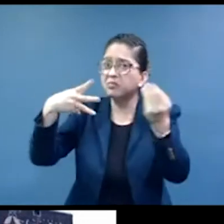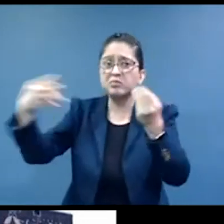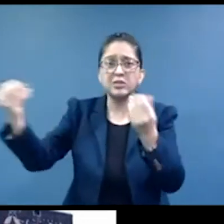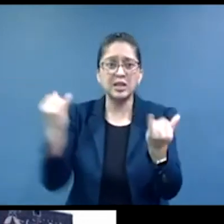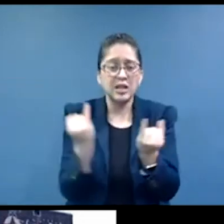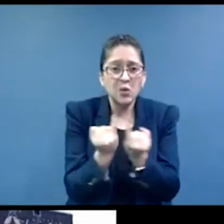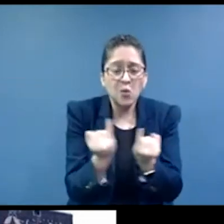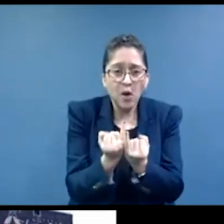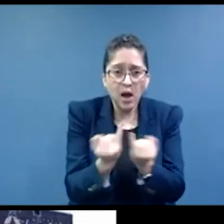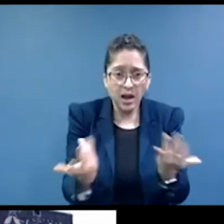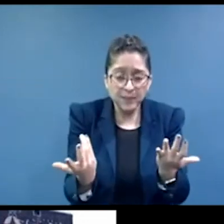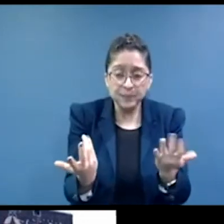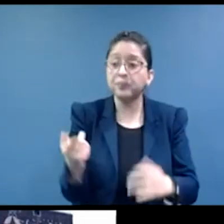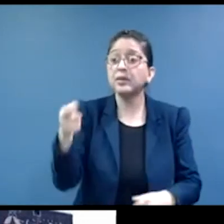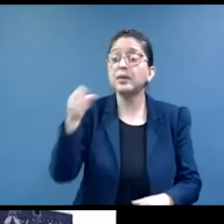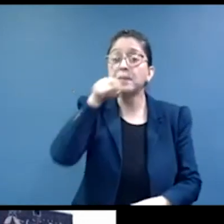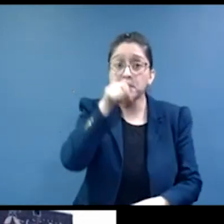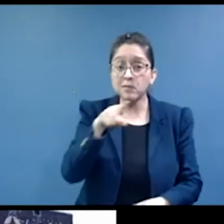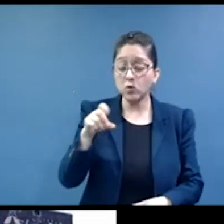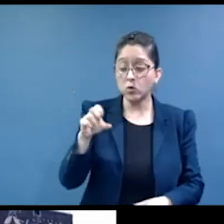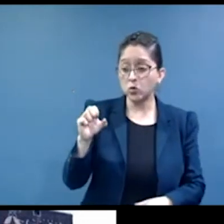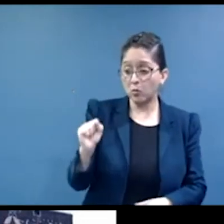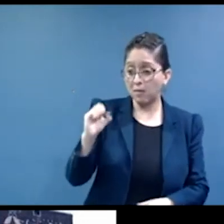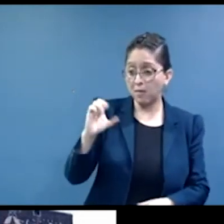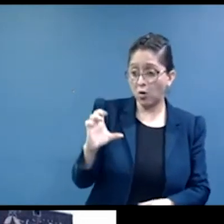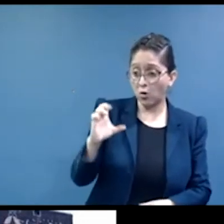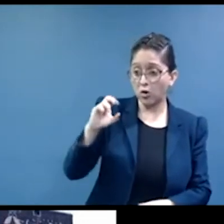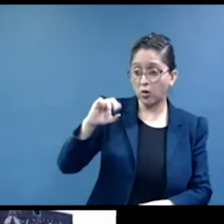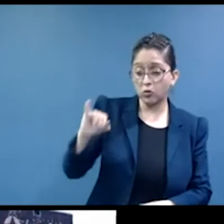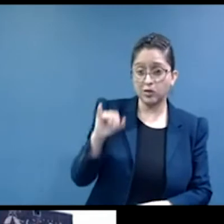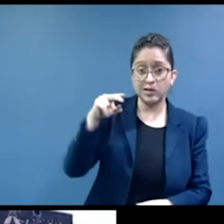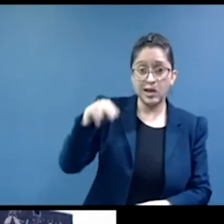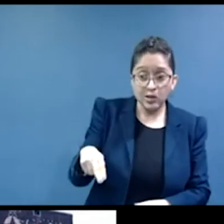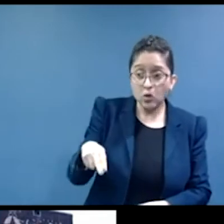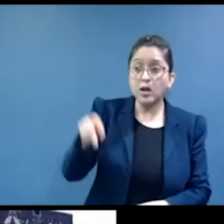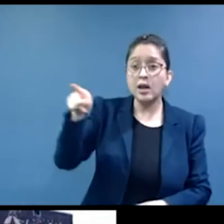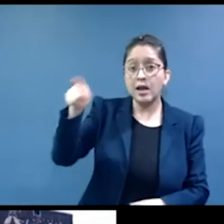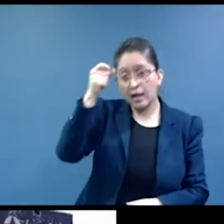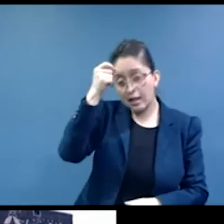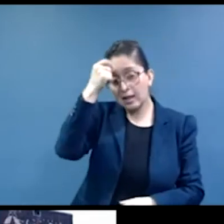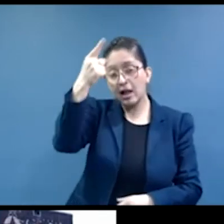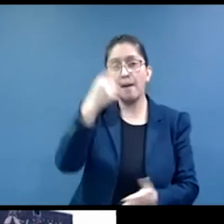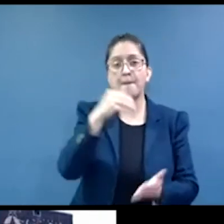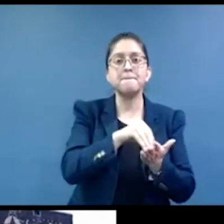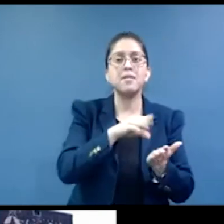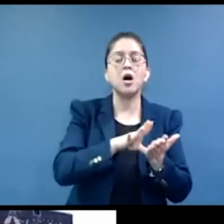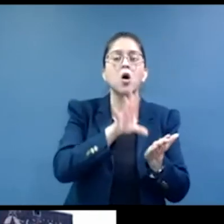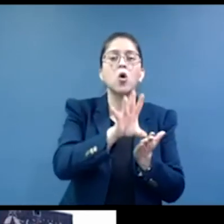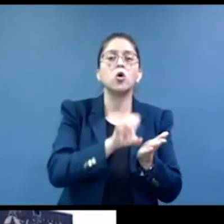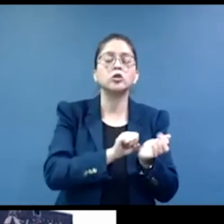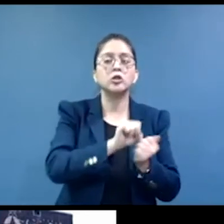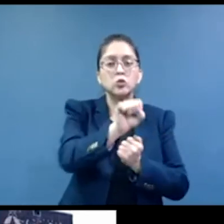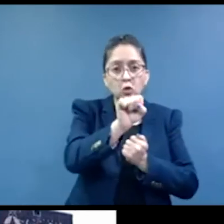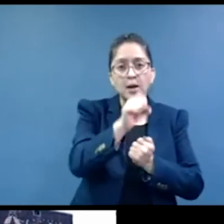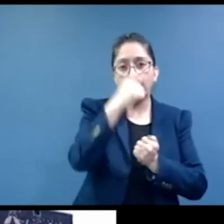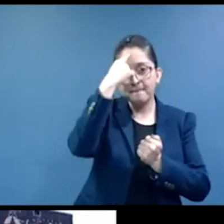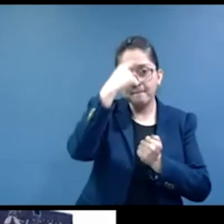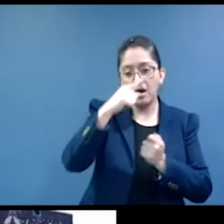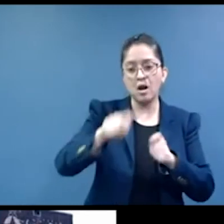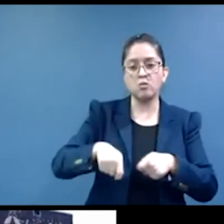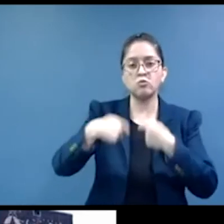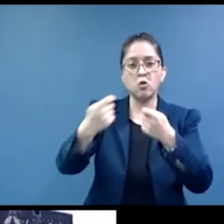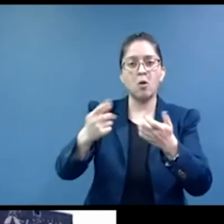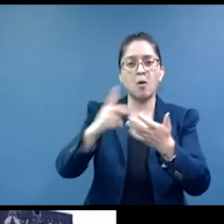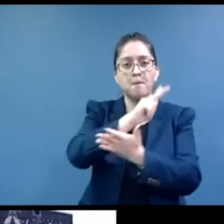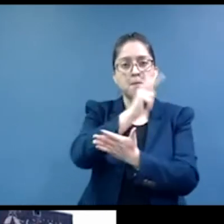por primera vez la Suprema Corte de Justicia de la Nación hace un estudio constitucional de los requisitos de acceso al programa de reproducción